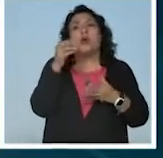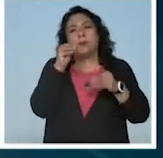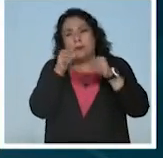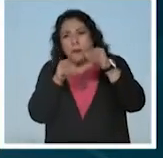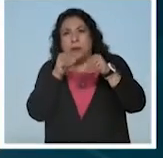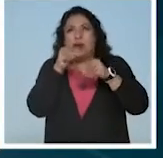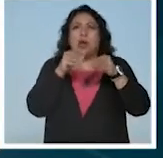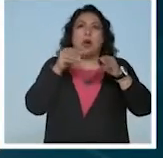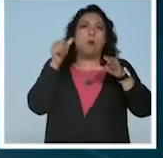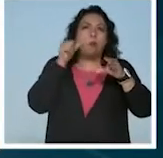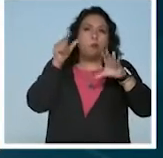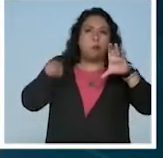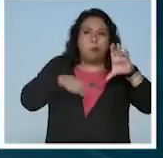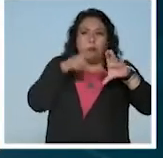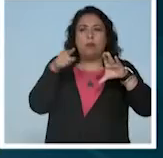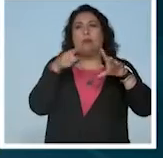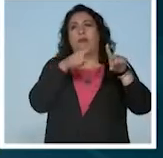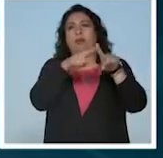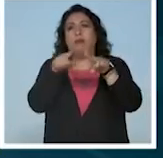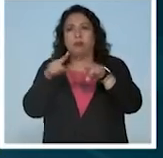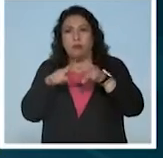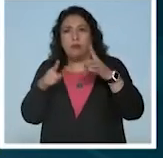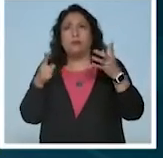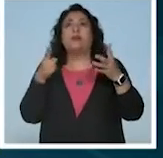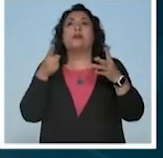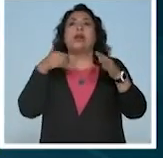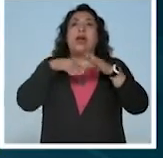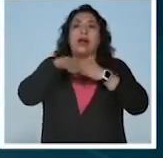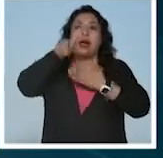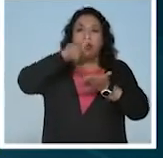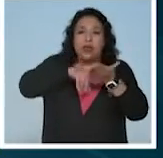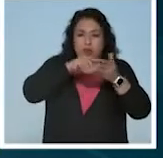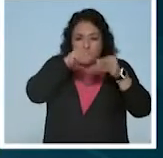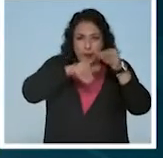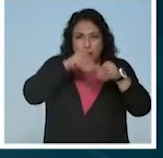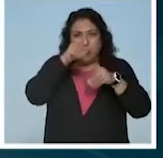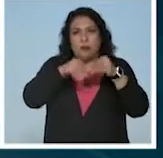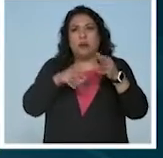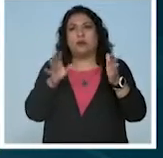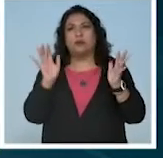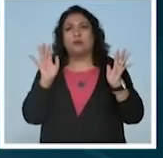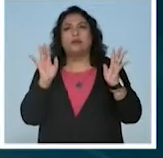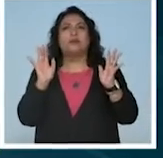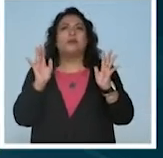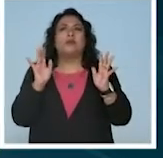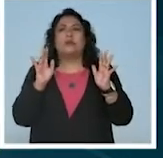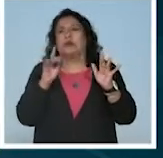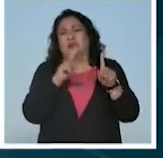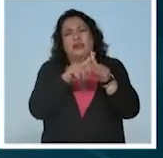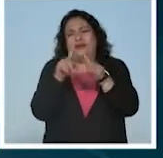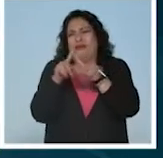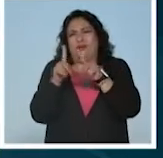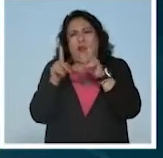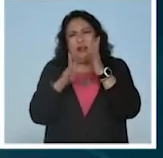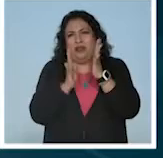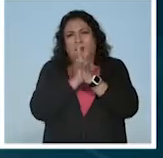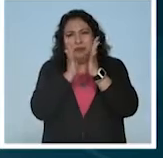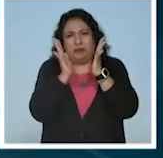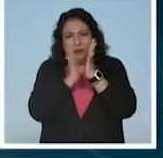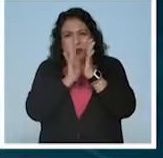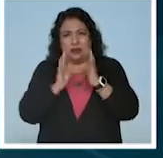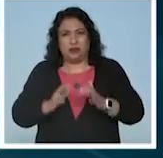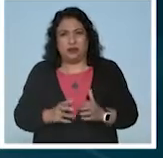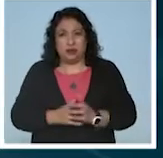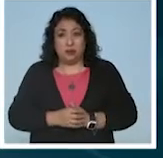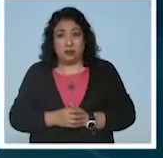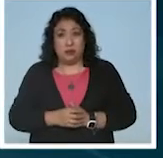haciendo ruedas haciendo detalles ha sido interior definiendo interfaces es un equipo enorme